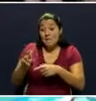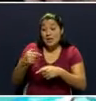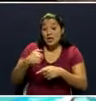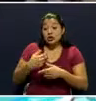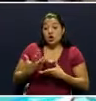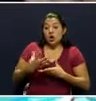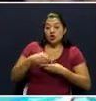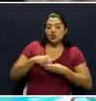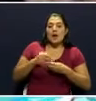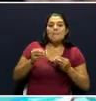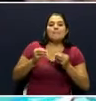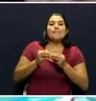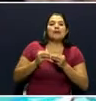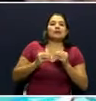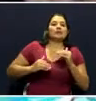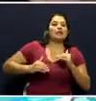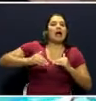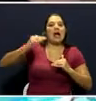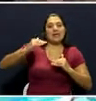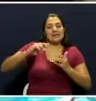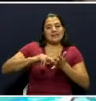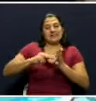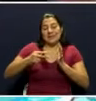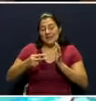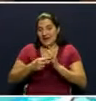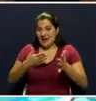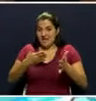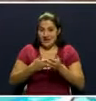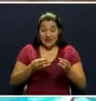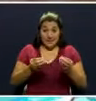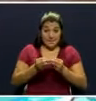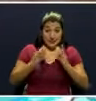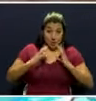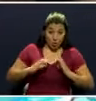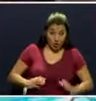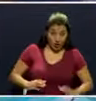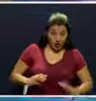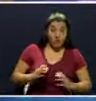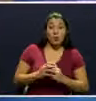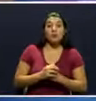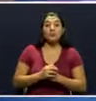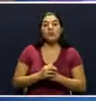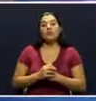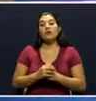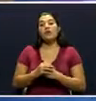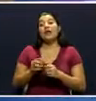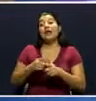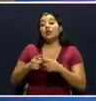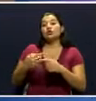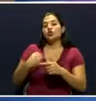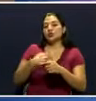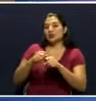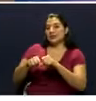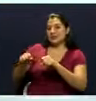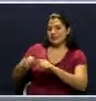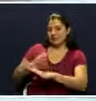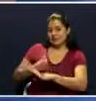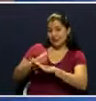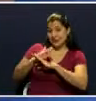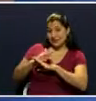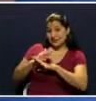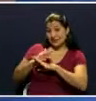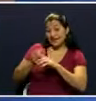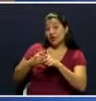tenga una respuesta más exagerada a una serie de respuestas que hace nuestro sistema de las defensas y que más bien